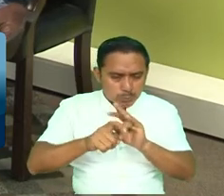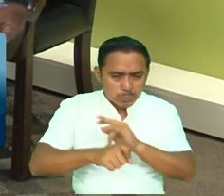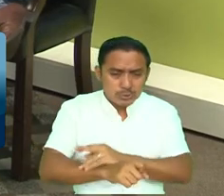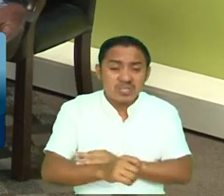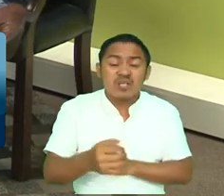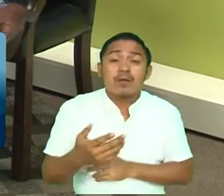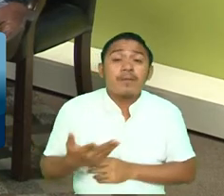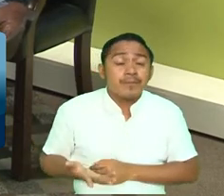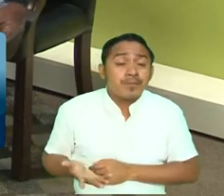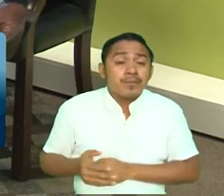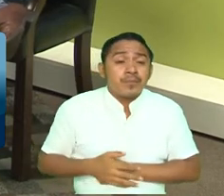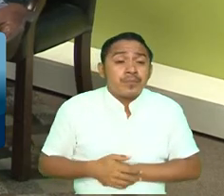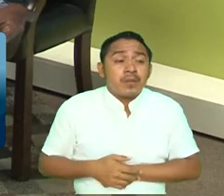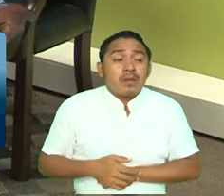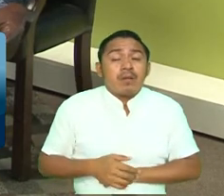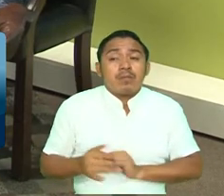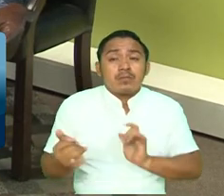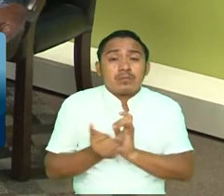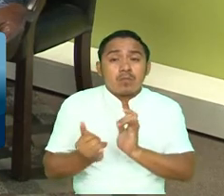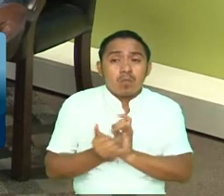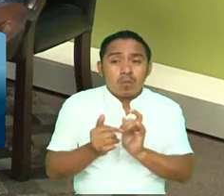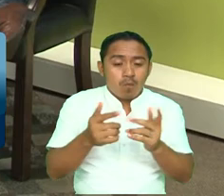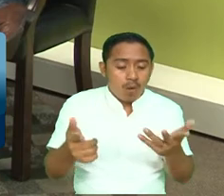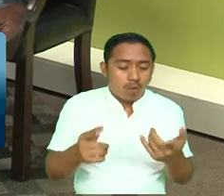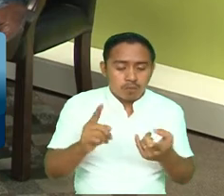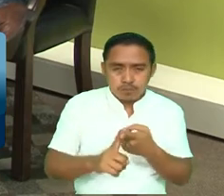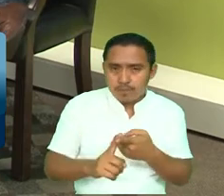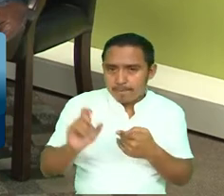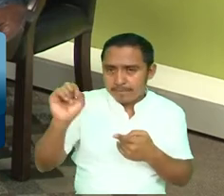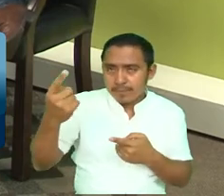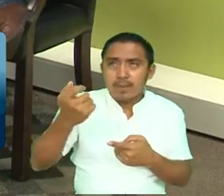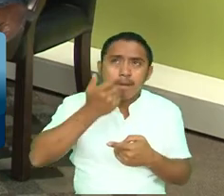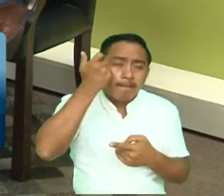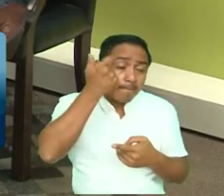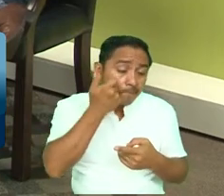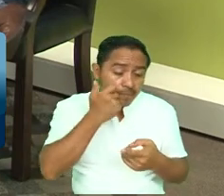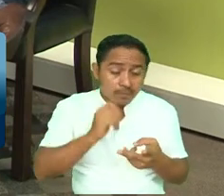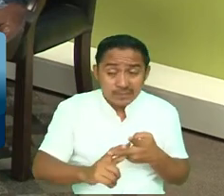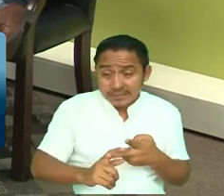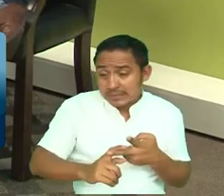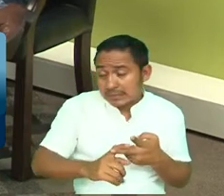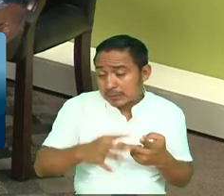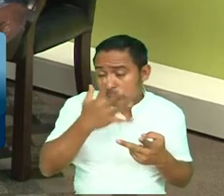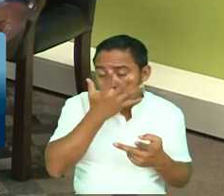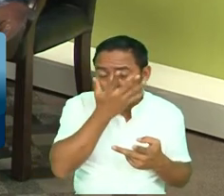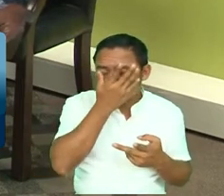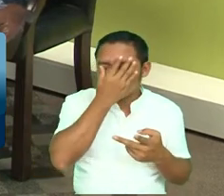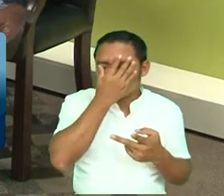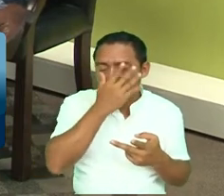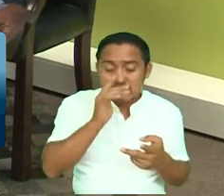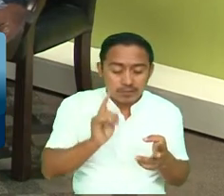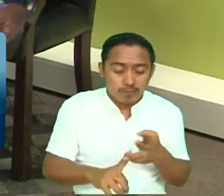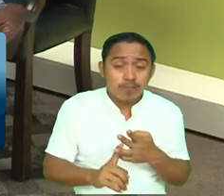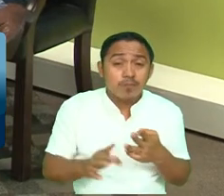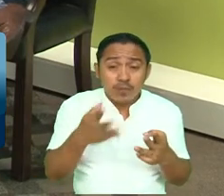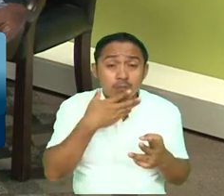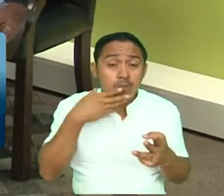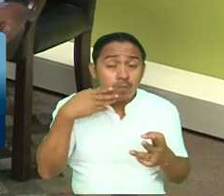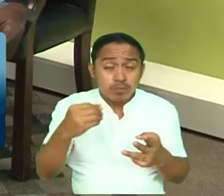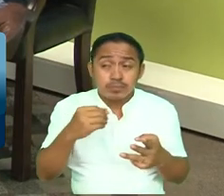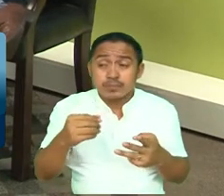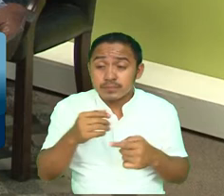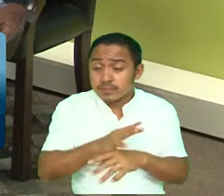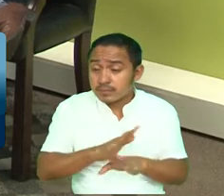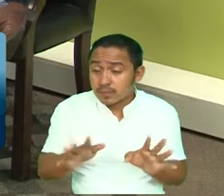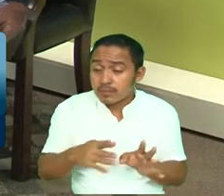en ellos. Y entonces también, primero les causa vergüenza, les causa pena. Y hasta después, tal vez en el caso del adolescente, hasta por